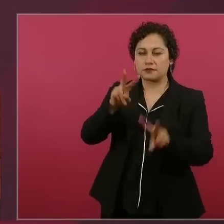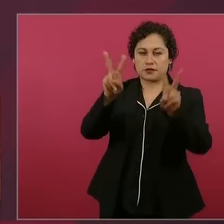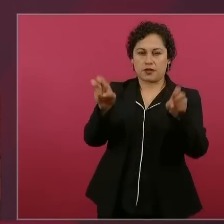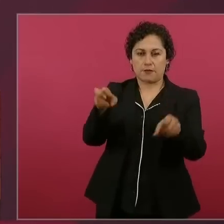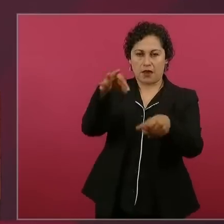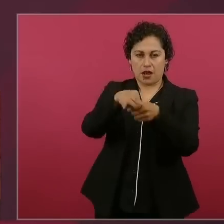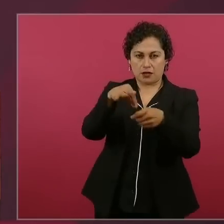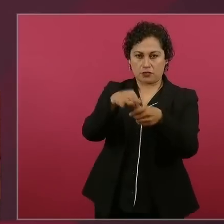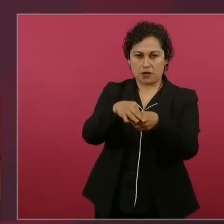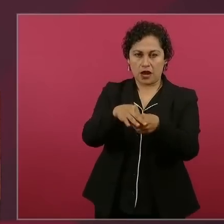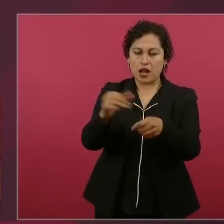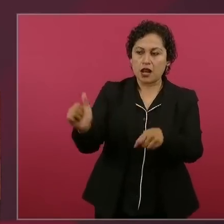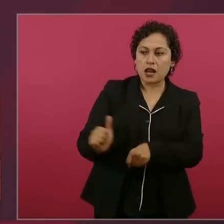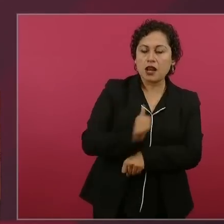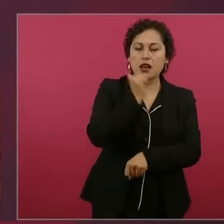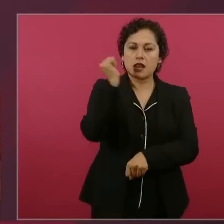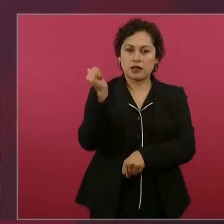tema.